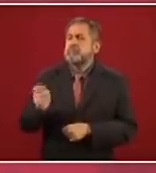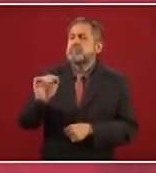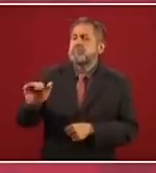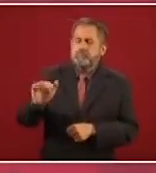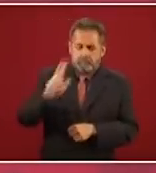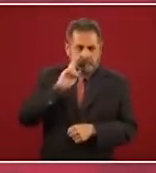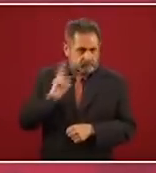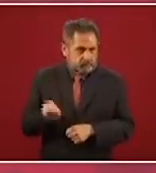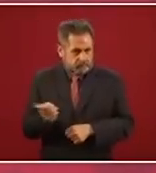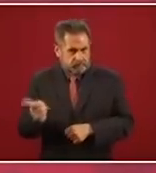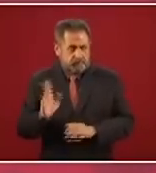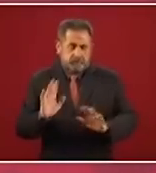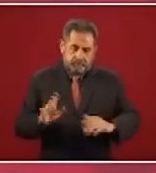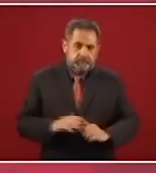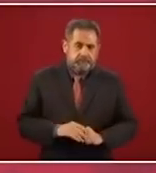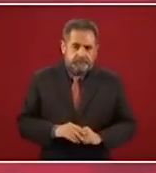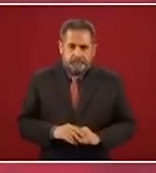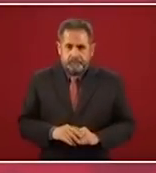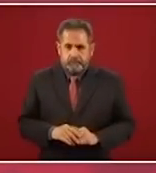y